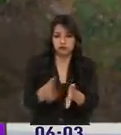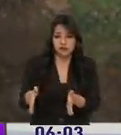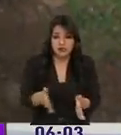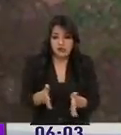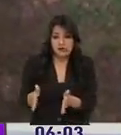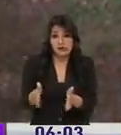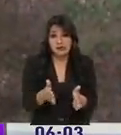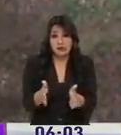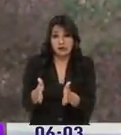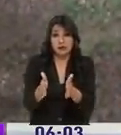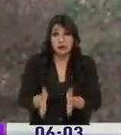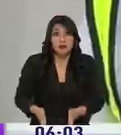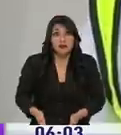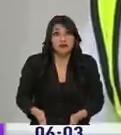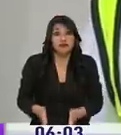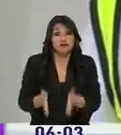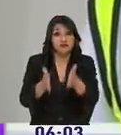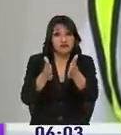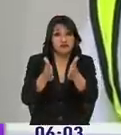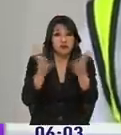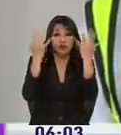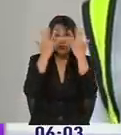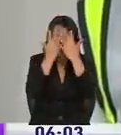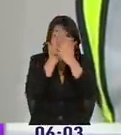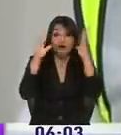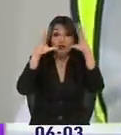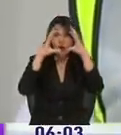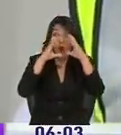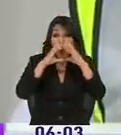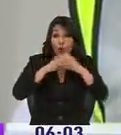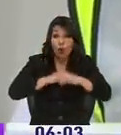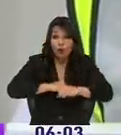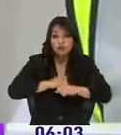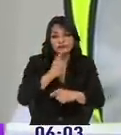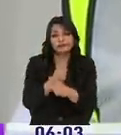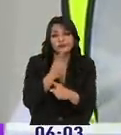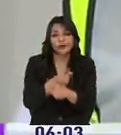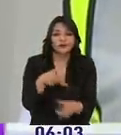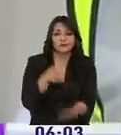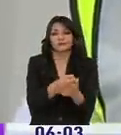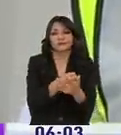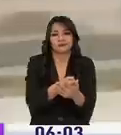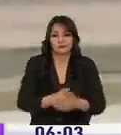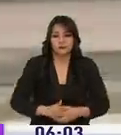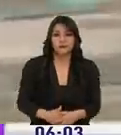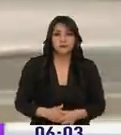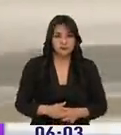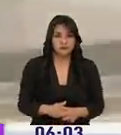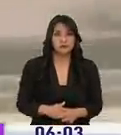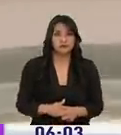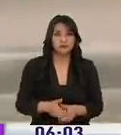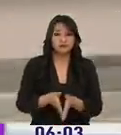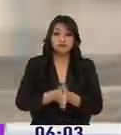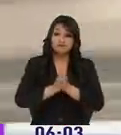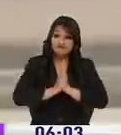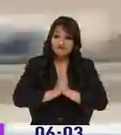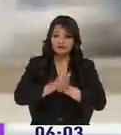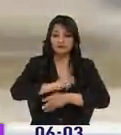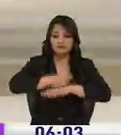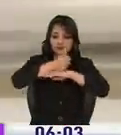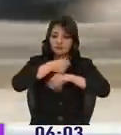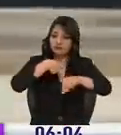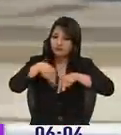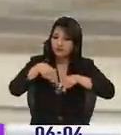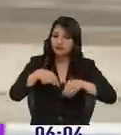veraniego y por la oscuridad del lugar, parece ser que esto motivó al accidente y las graves consecuencias. Solicitan autoridades de tránsito